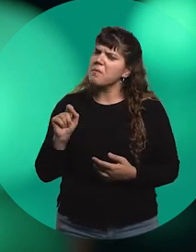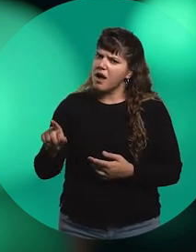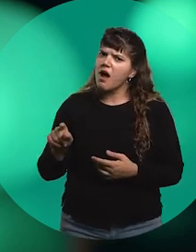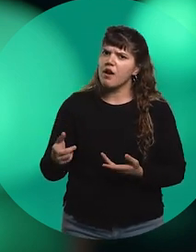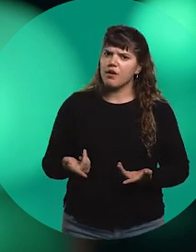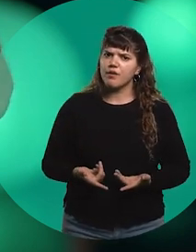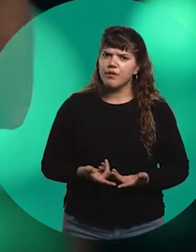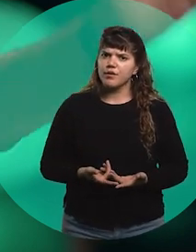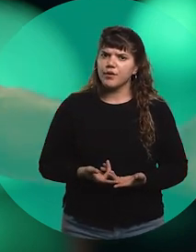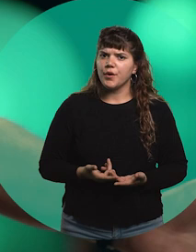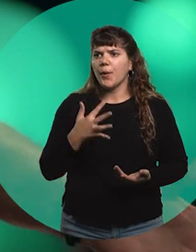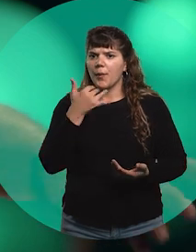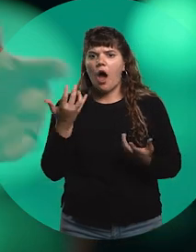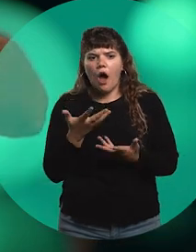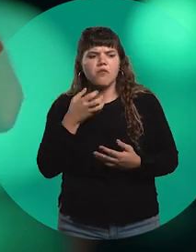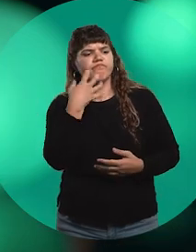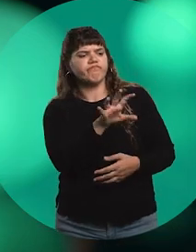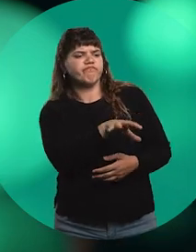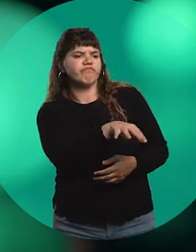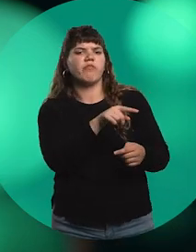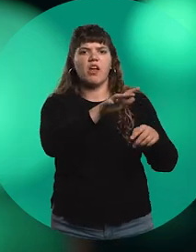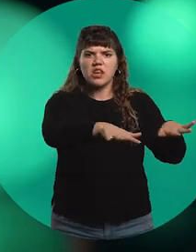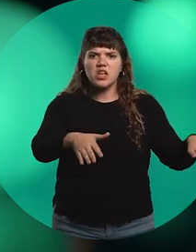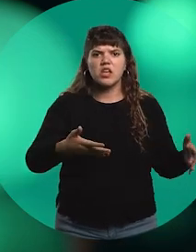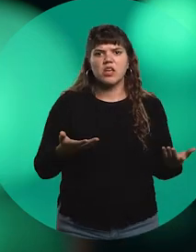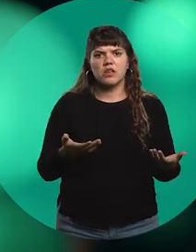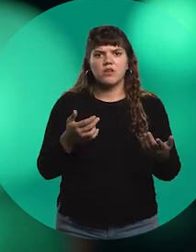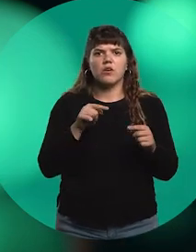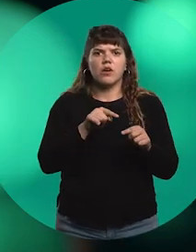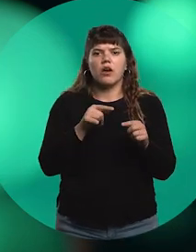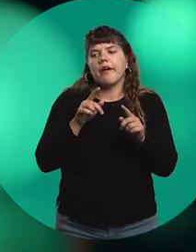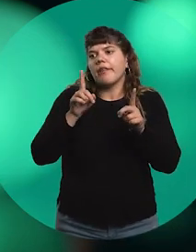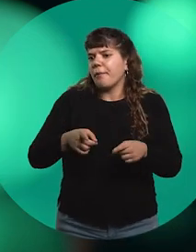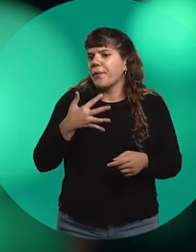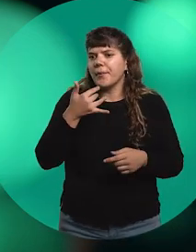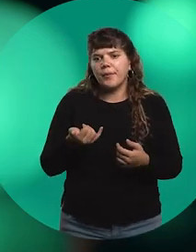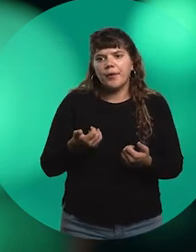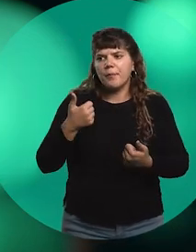malignos, ¿no?, bueno, que está de moda el bullying, hay juegos muy, o la competencia